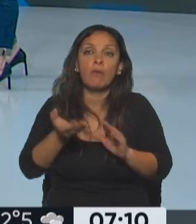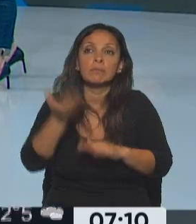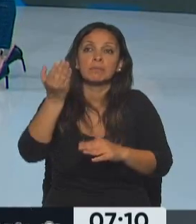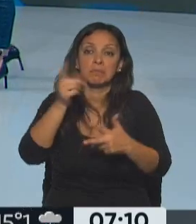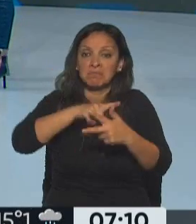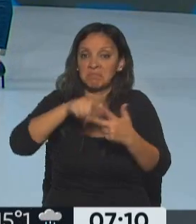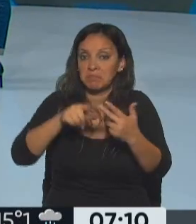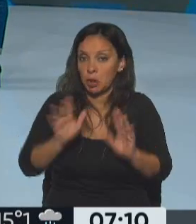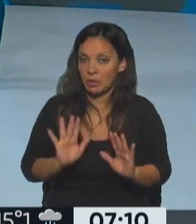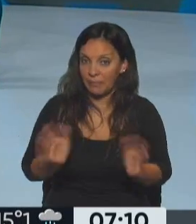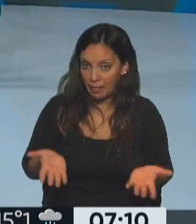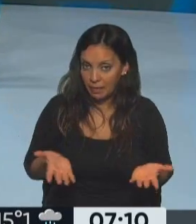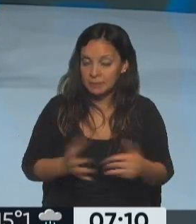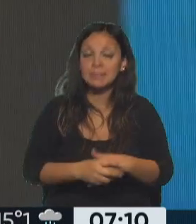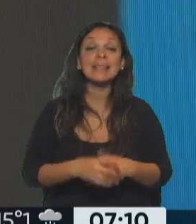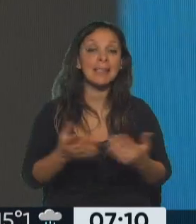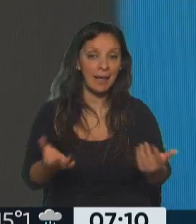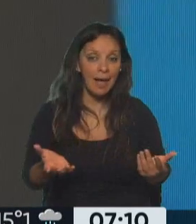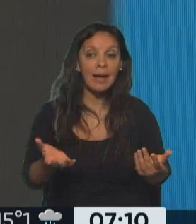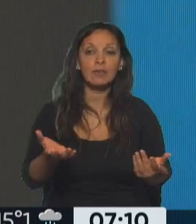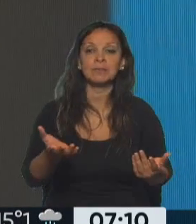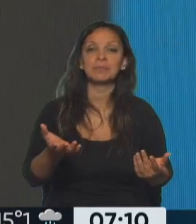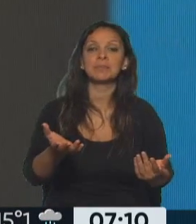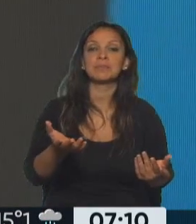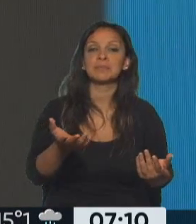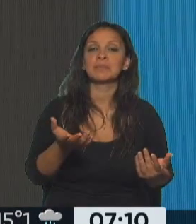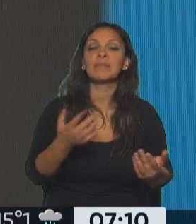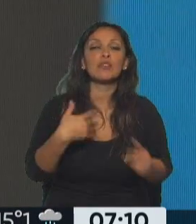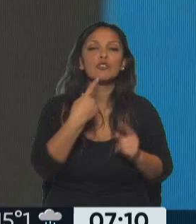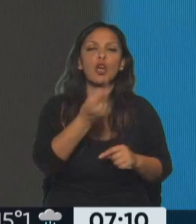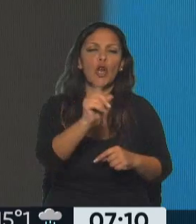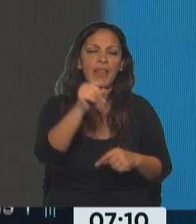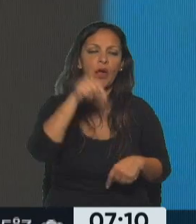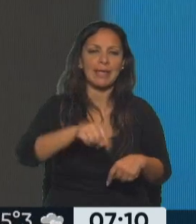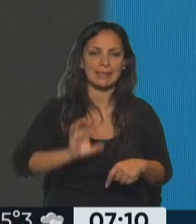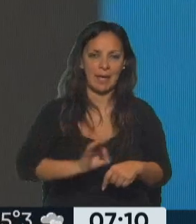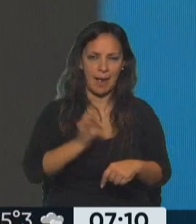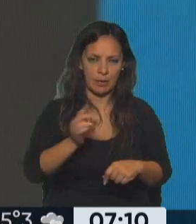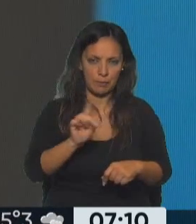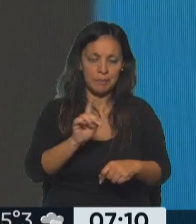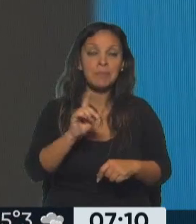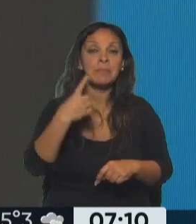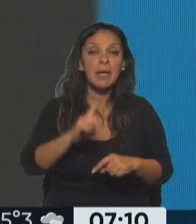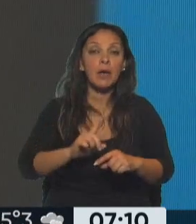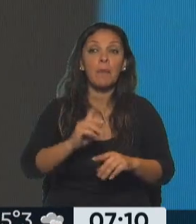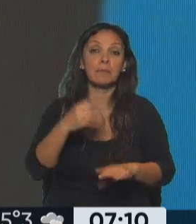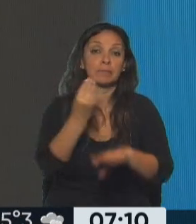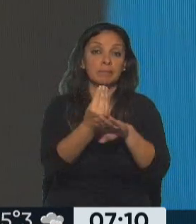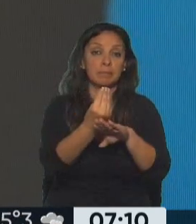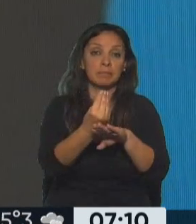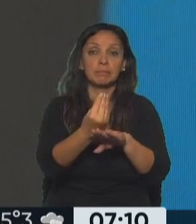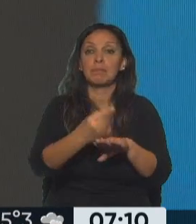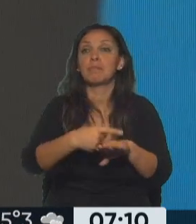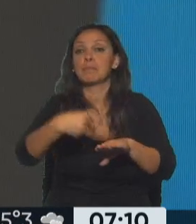falta. Totalmente. A ver, en caso de que la inflación, ya no te digo este año, pero en lo que será el próximo gobierno, logra tener una